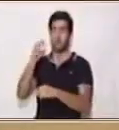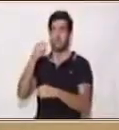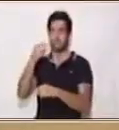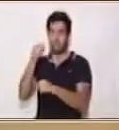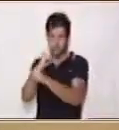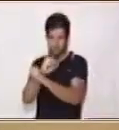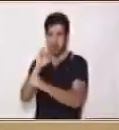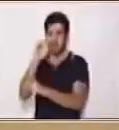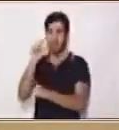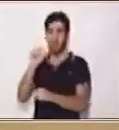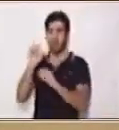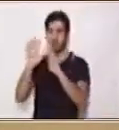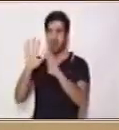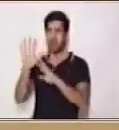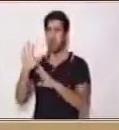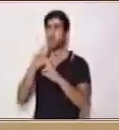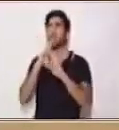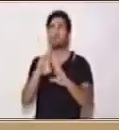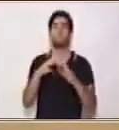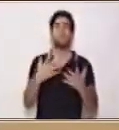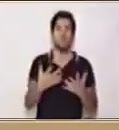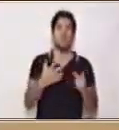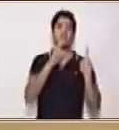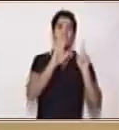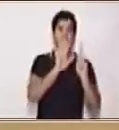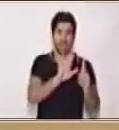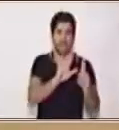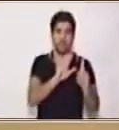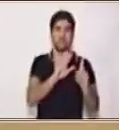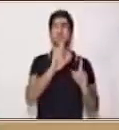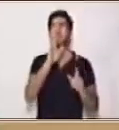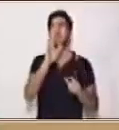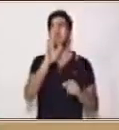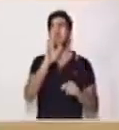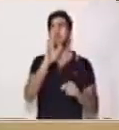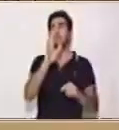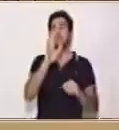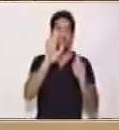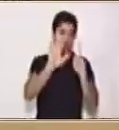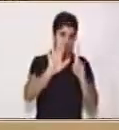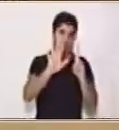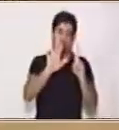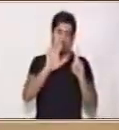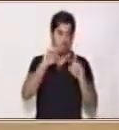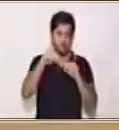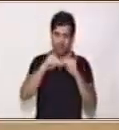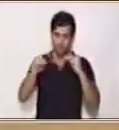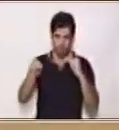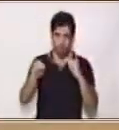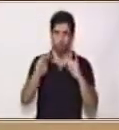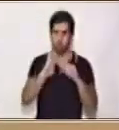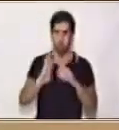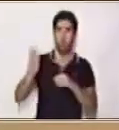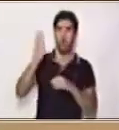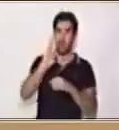Y entonces nos va a dar 6 metros cúbicos.